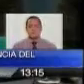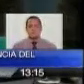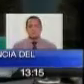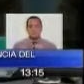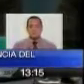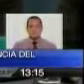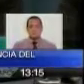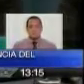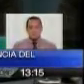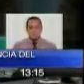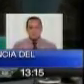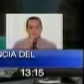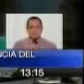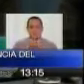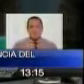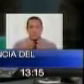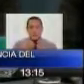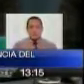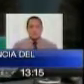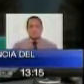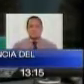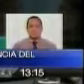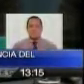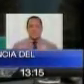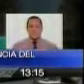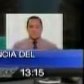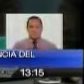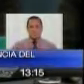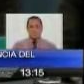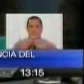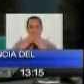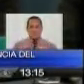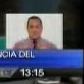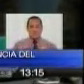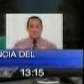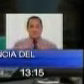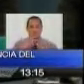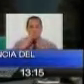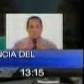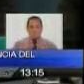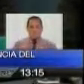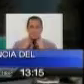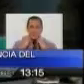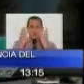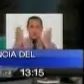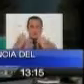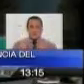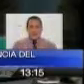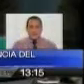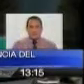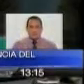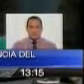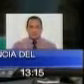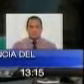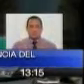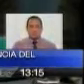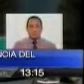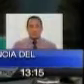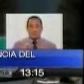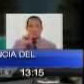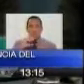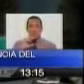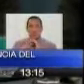Además, queremos decir que esta manipulación grosera que se ha hecho sobre esta